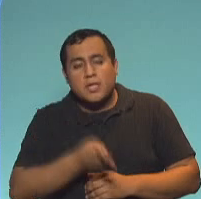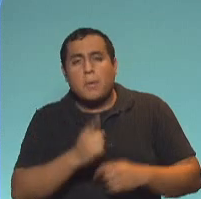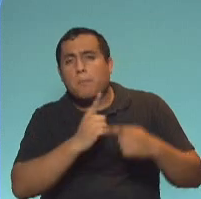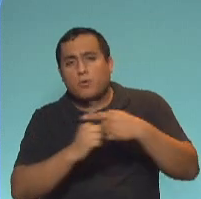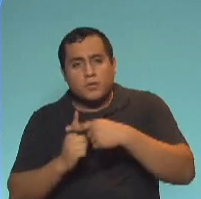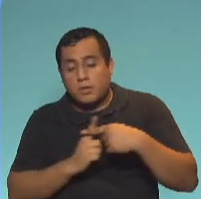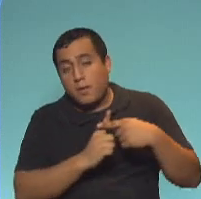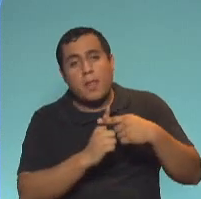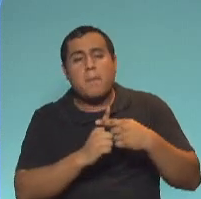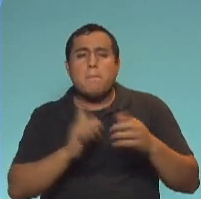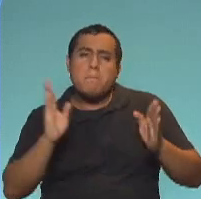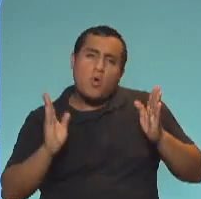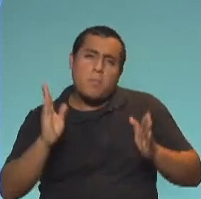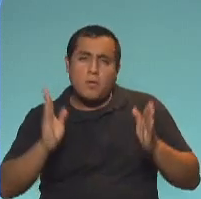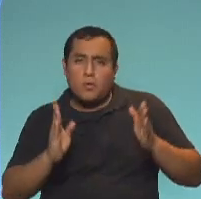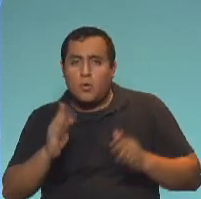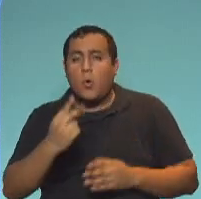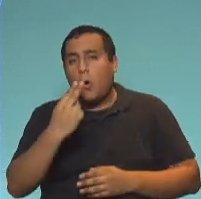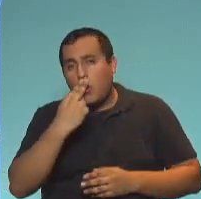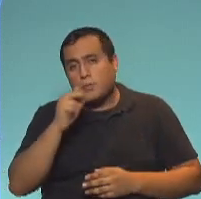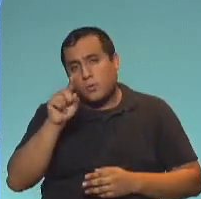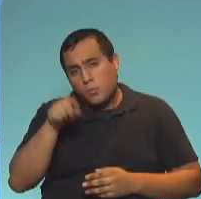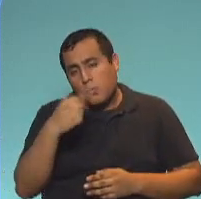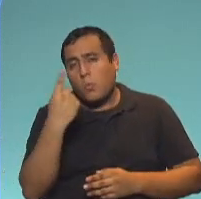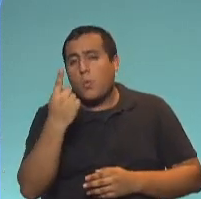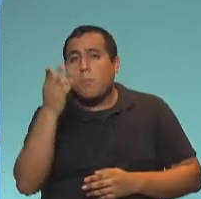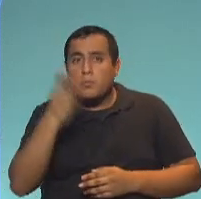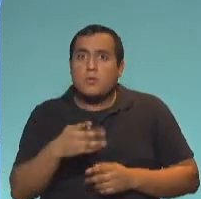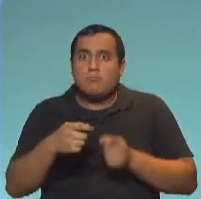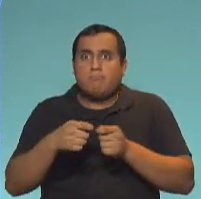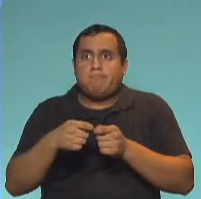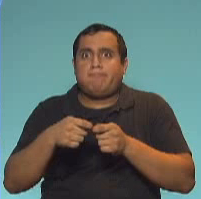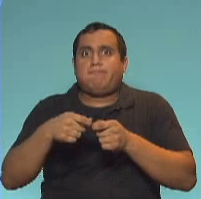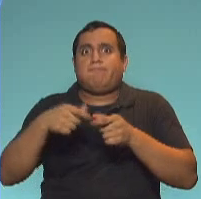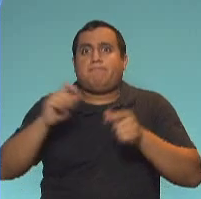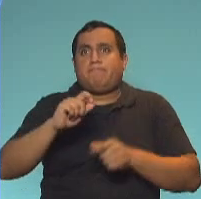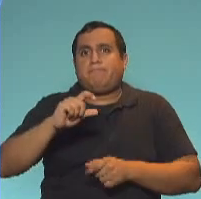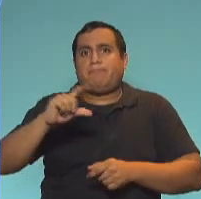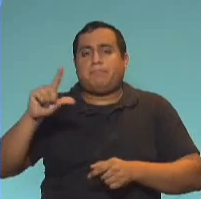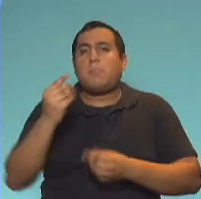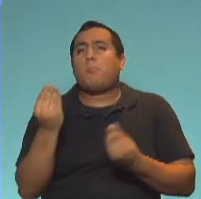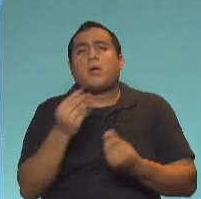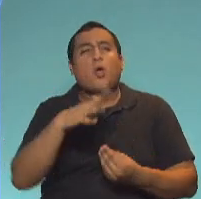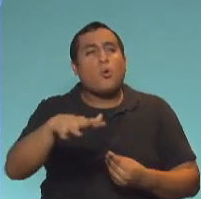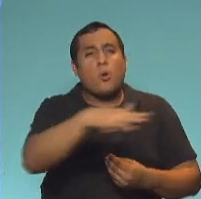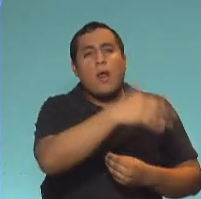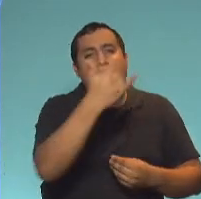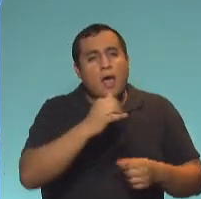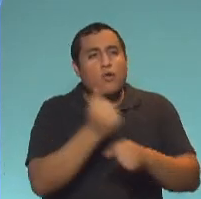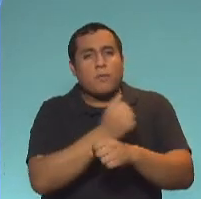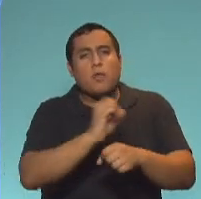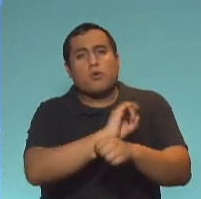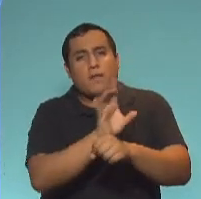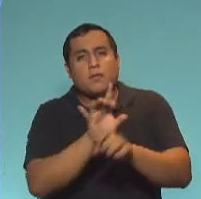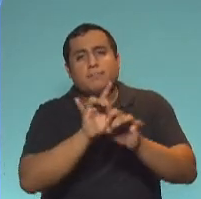positividad promedio es de 11.1 por ciento está en aumento y ese aumento es a expensas de los lugares donde hay casos claramente